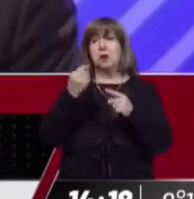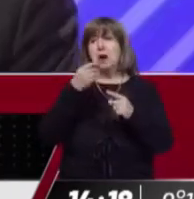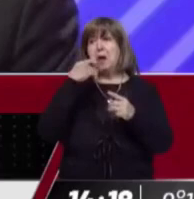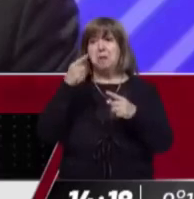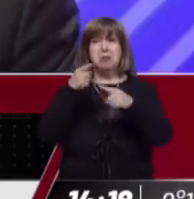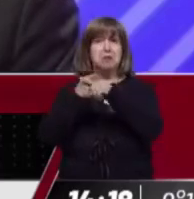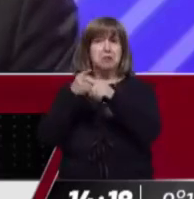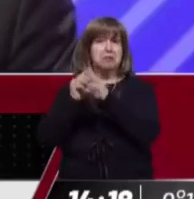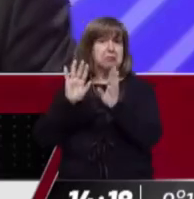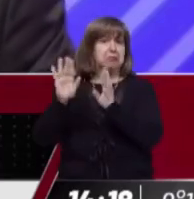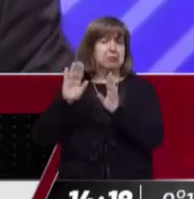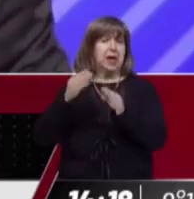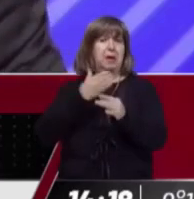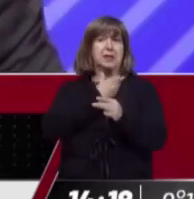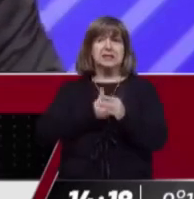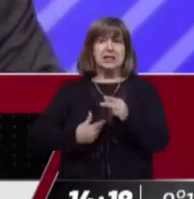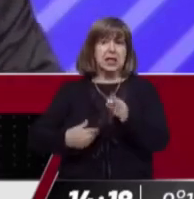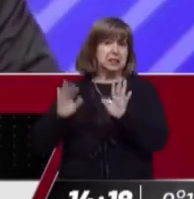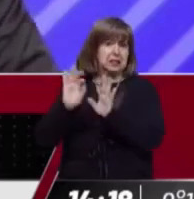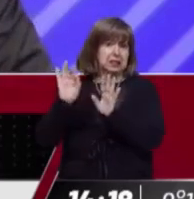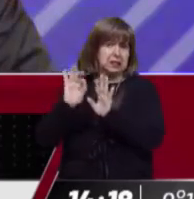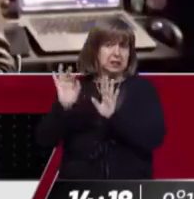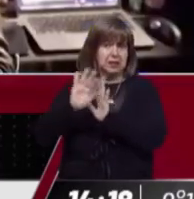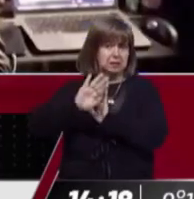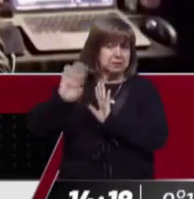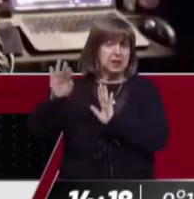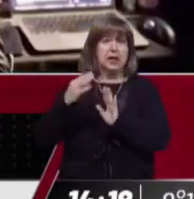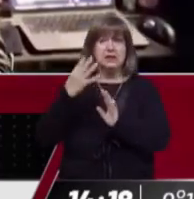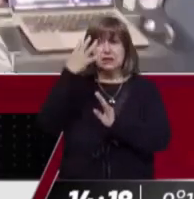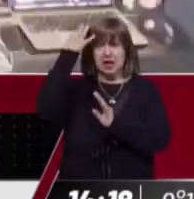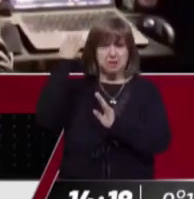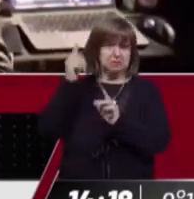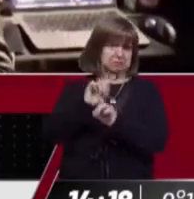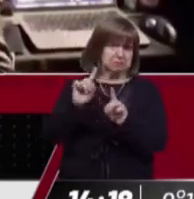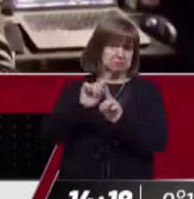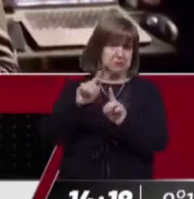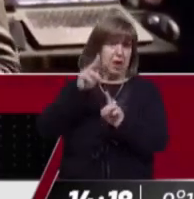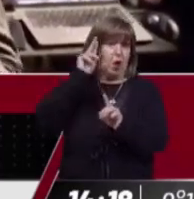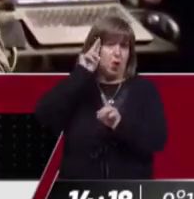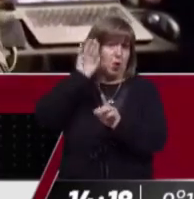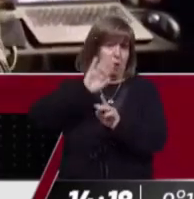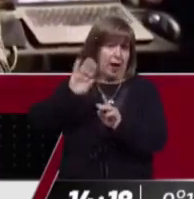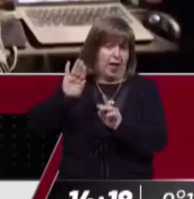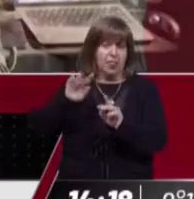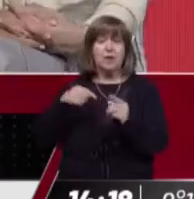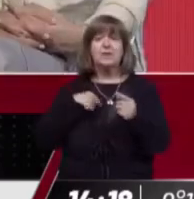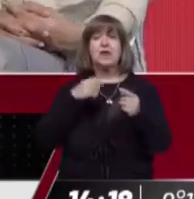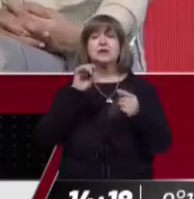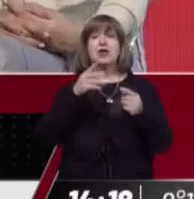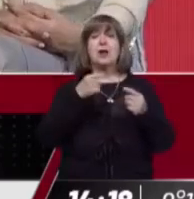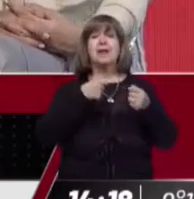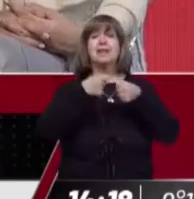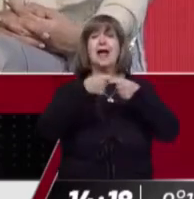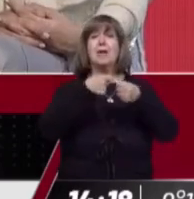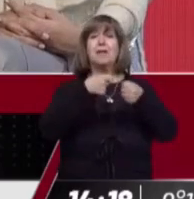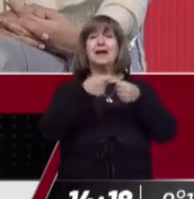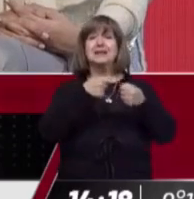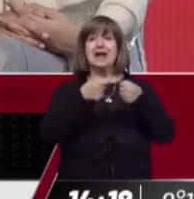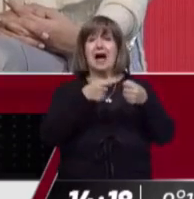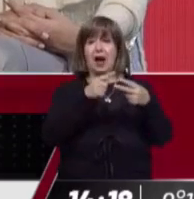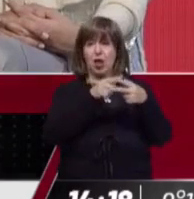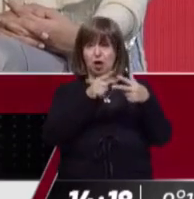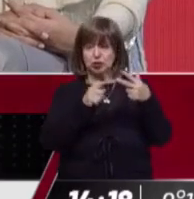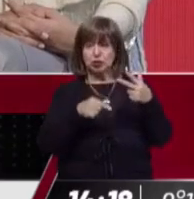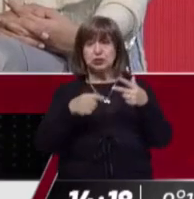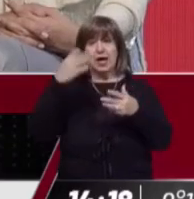nadie de la administración Biden y no lo va a volver a ver a Donald Trump, que está muy ocupado aquí en la costa este, siendo sometido a un juicio,